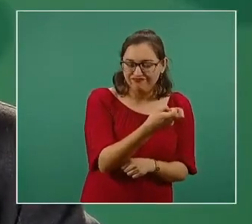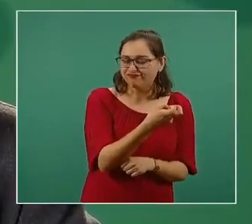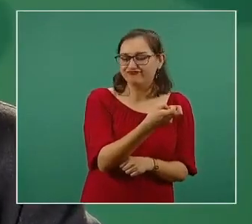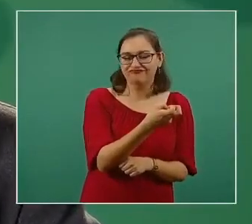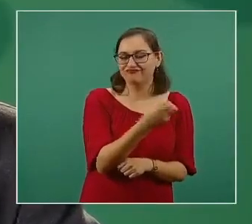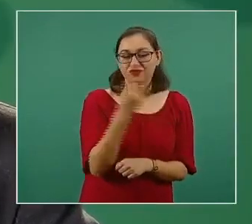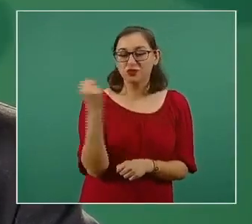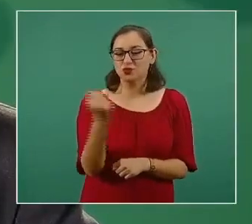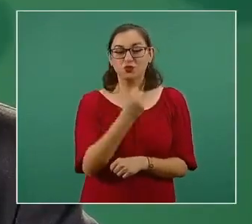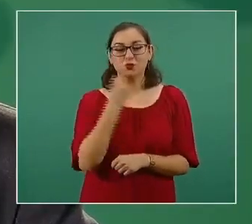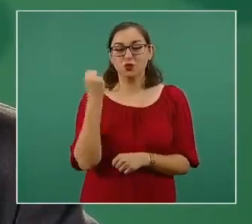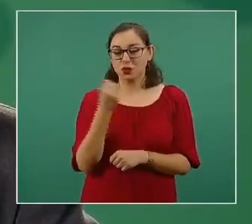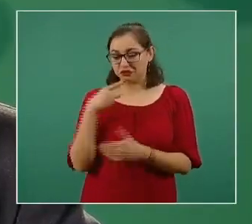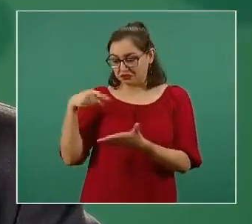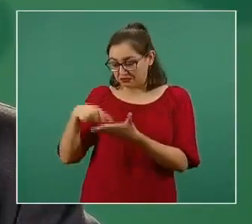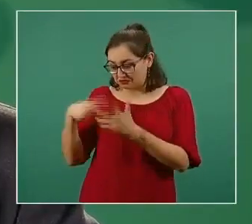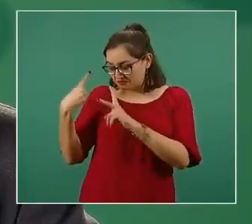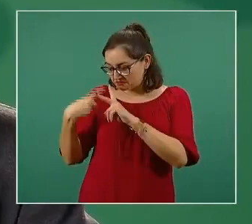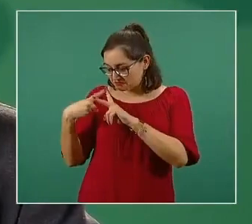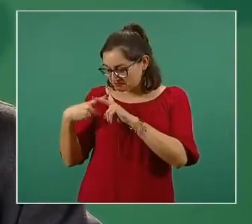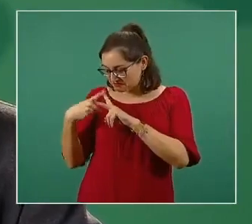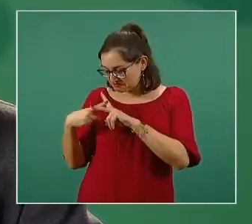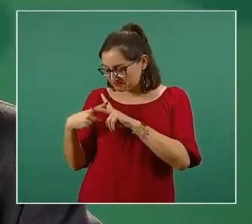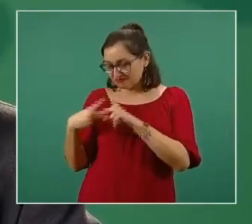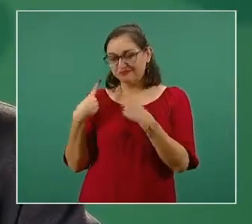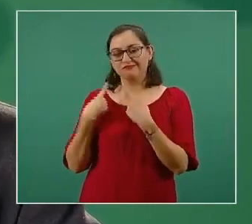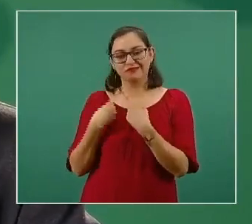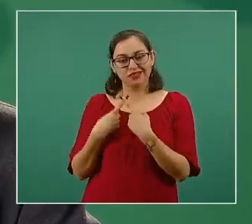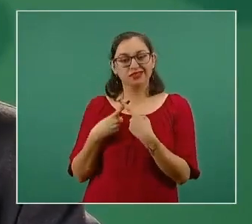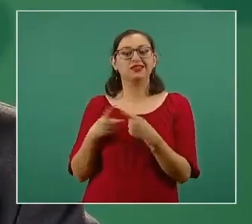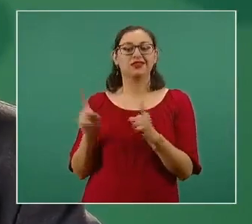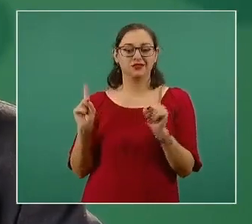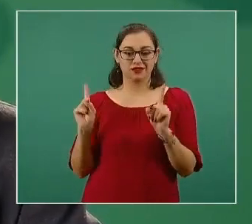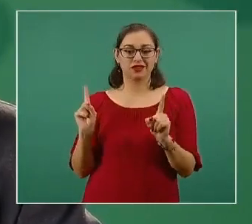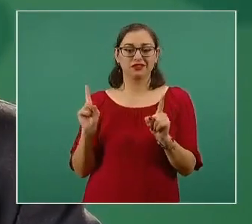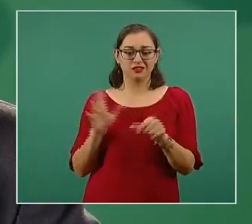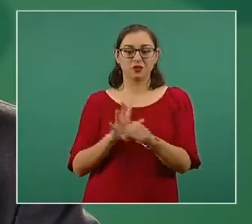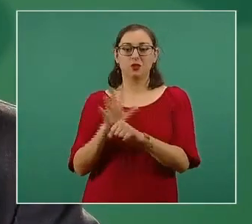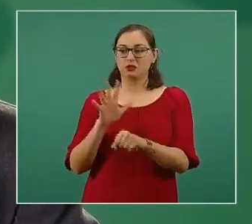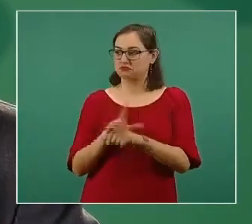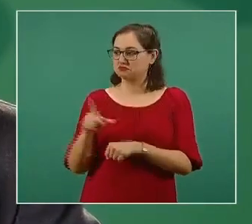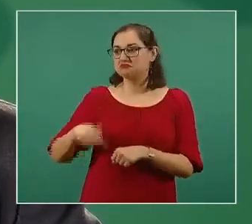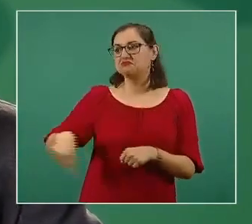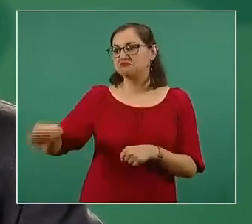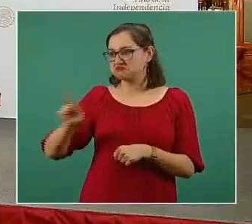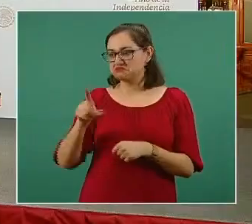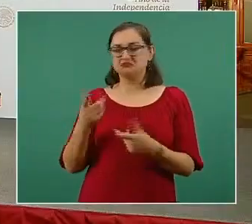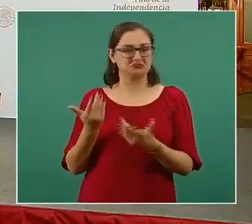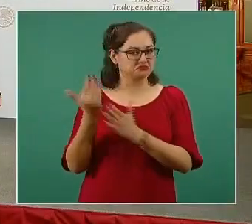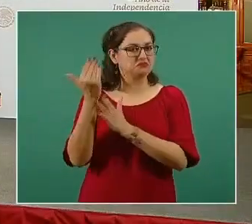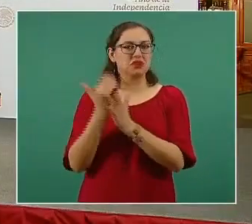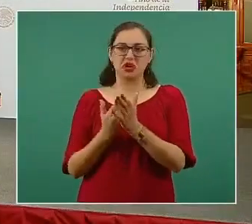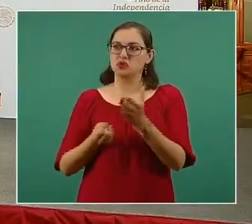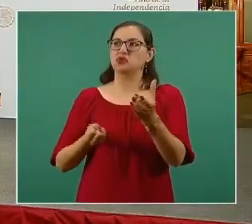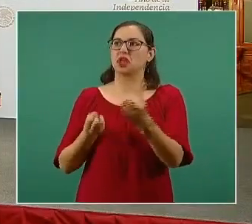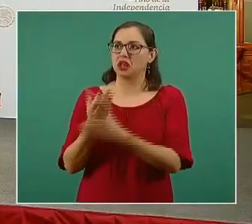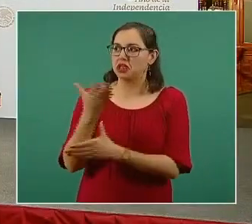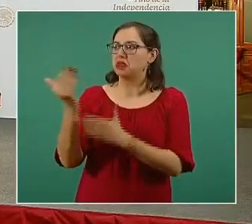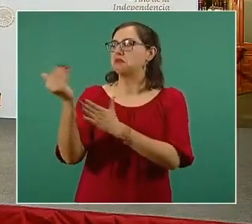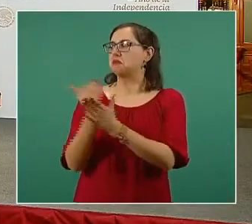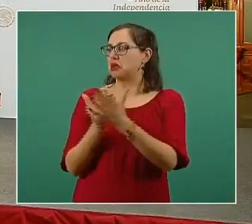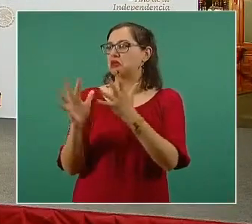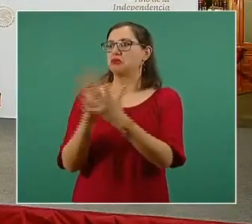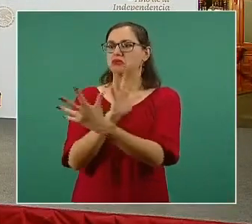epidemia, lo que muestran es una respuesta que ha dado lugar al control de la epidemia. Y esto es